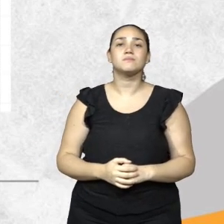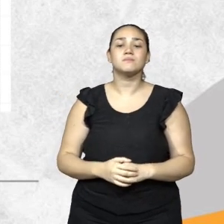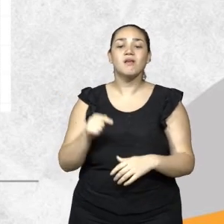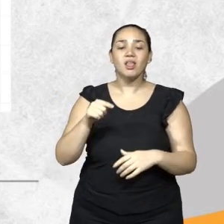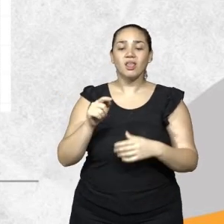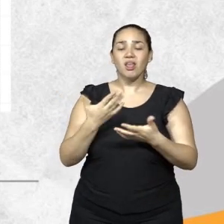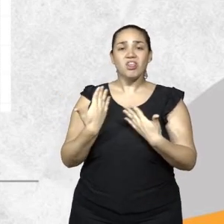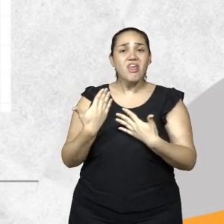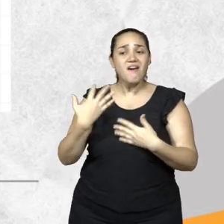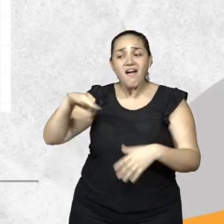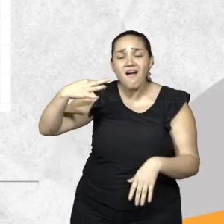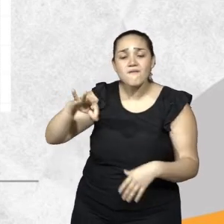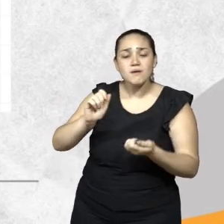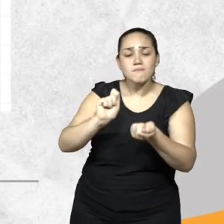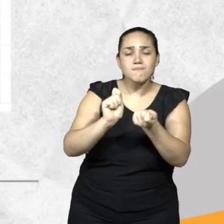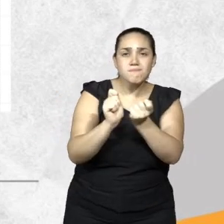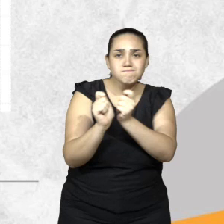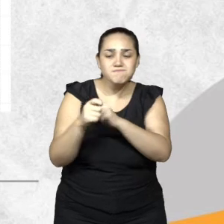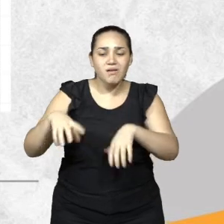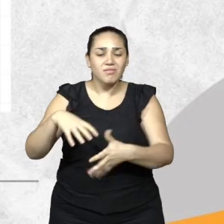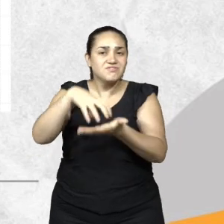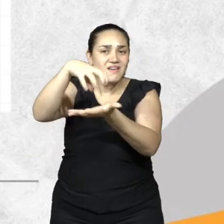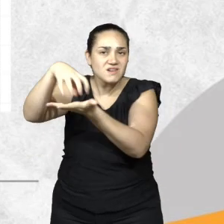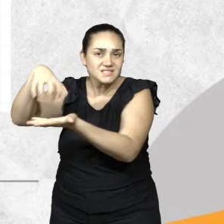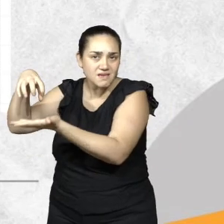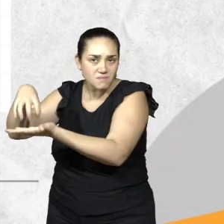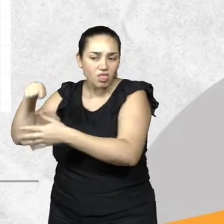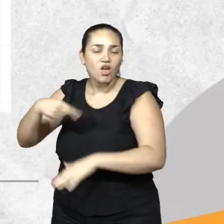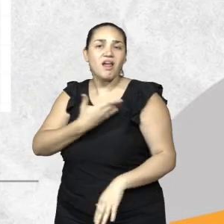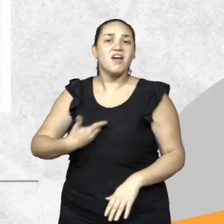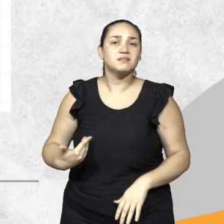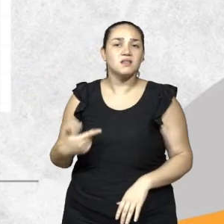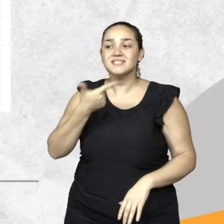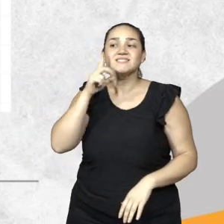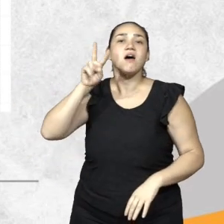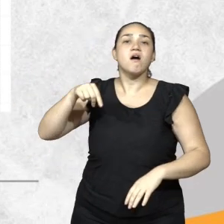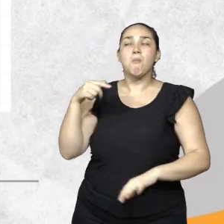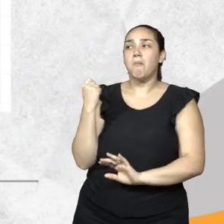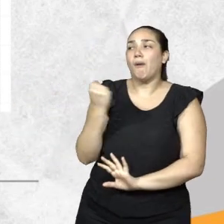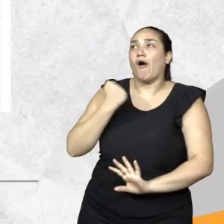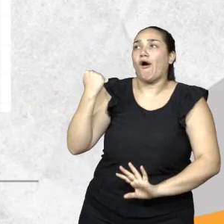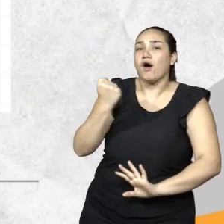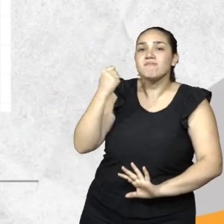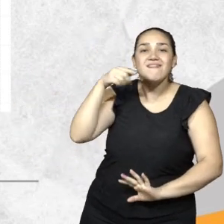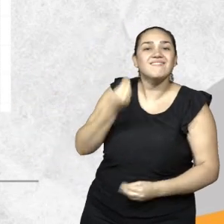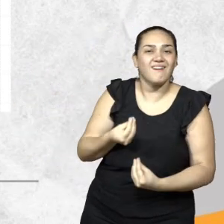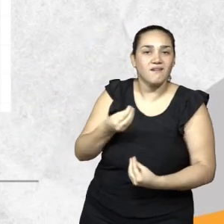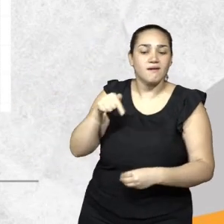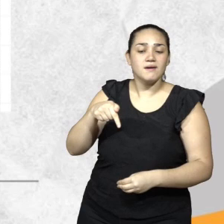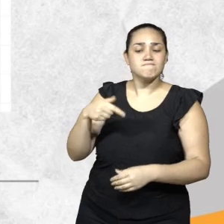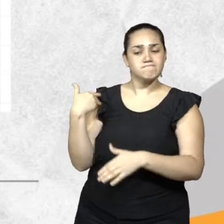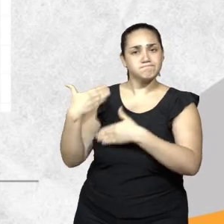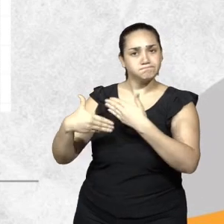instalaciones y funcionamiento a las disposiciones que en esta materia establezca el Estado, sin importar, como en este caso, que aquella haya